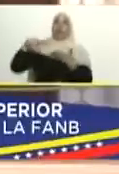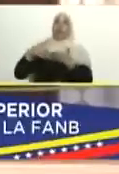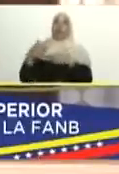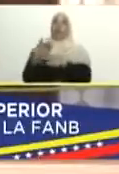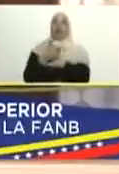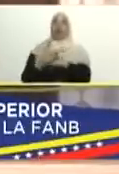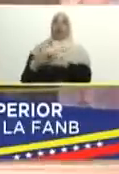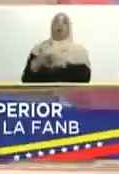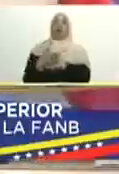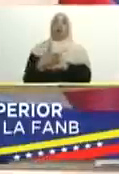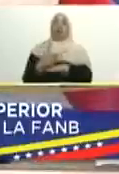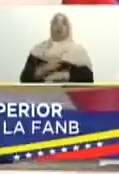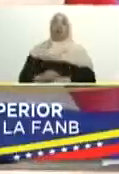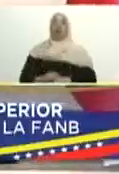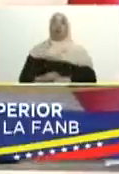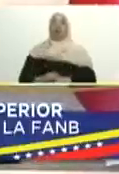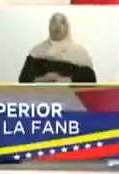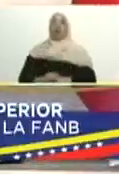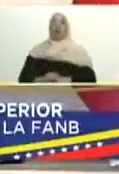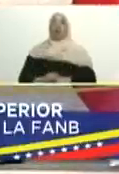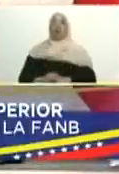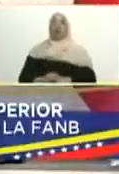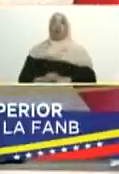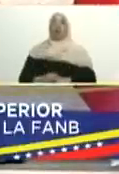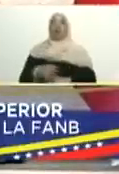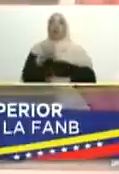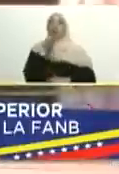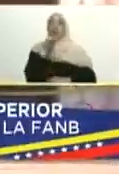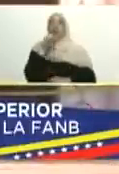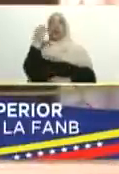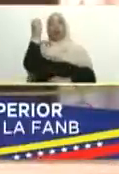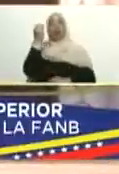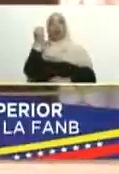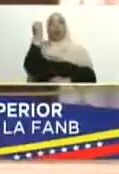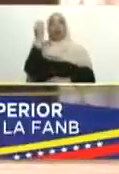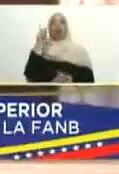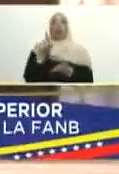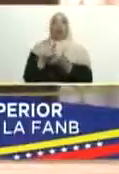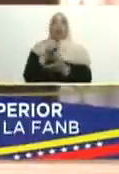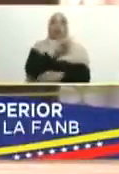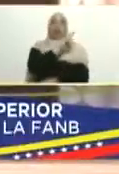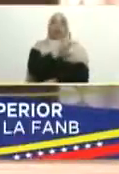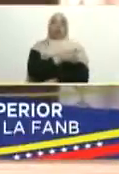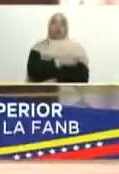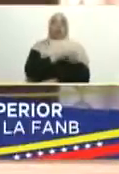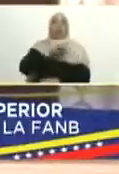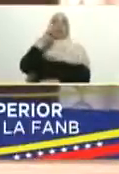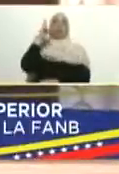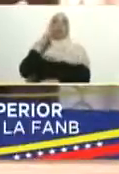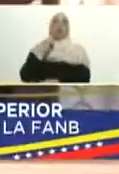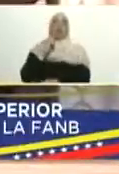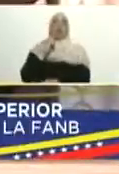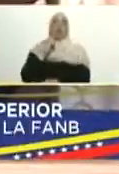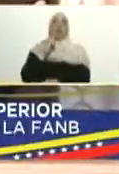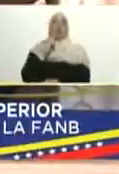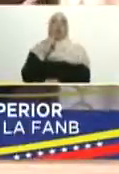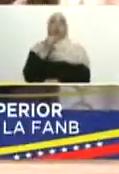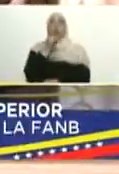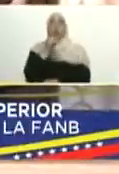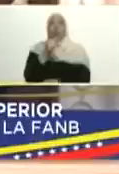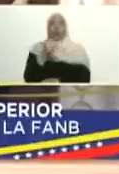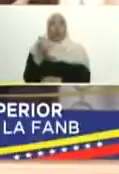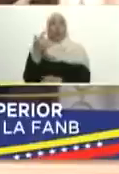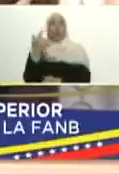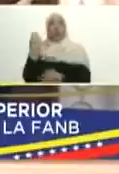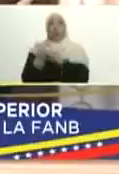Gobierno. Y el comandante estratégico operacional de la Fuerza Armada Nacional Bolivariana, general en jefe